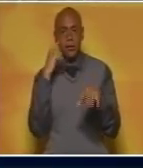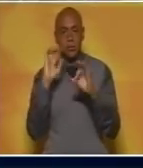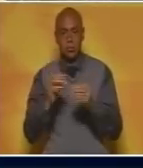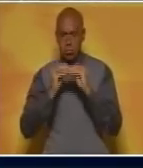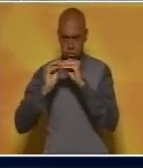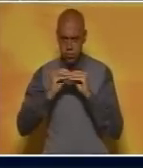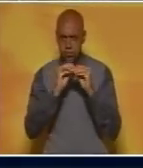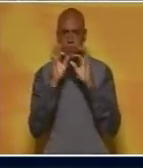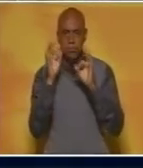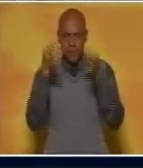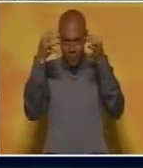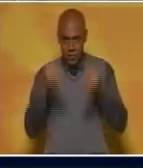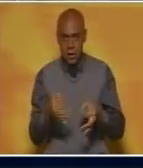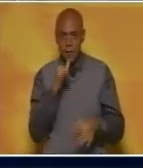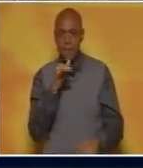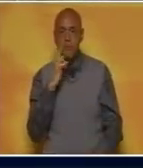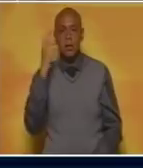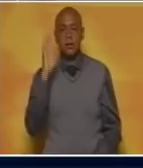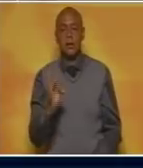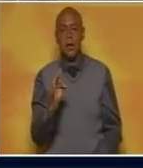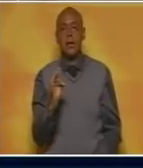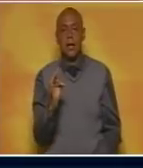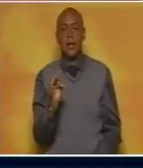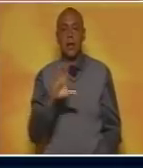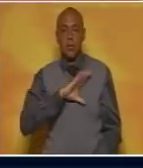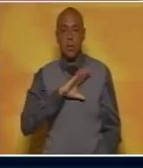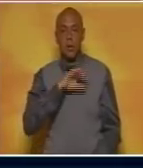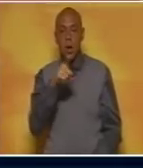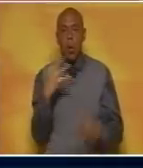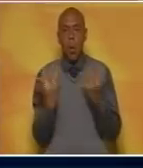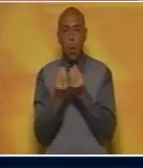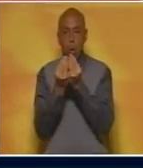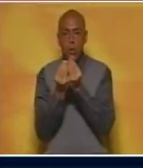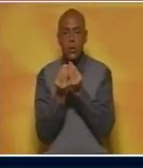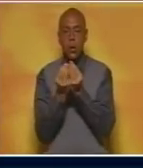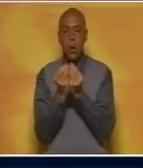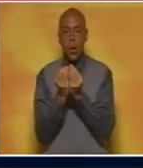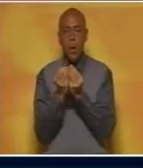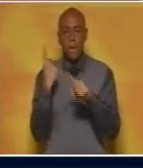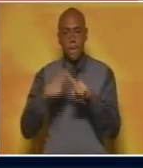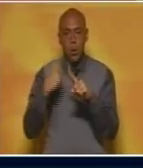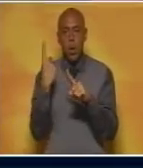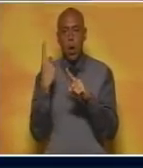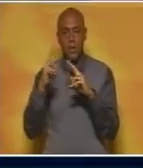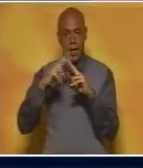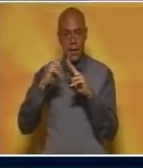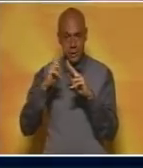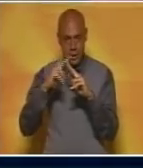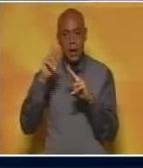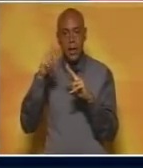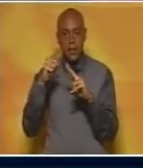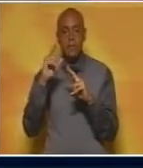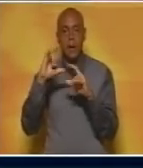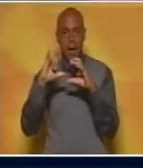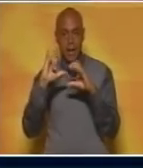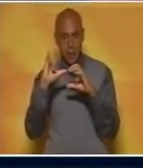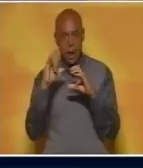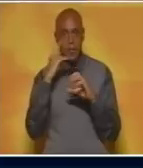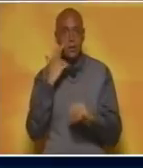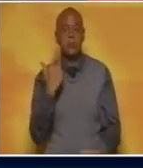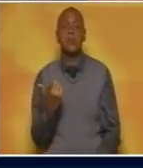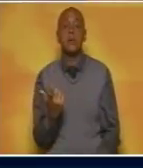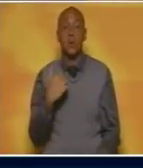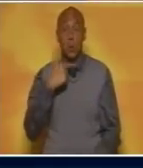publicarán información oficial a través de Juntos por Táchira en Twitter y en Instagram. Instamos a la población también